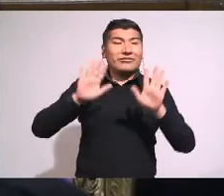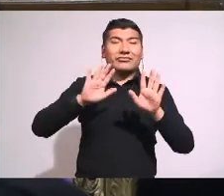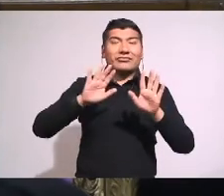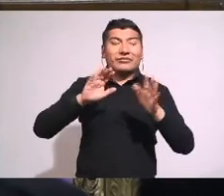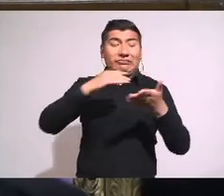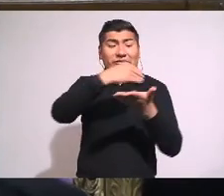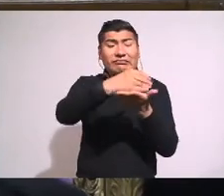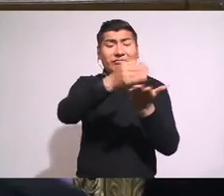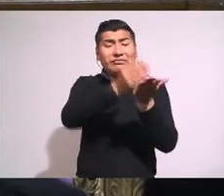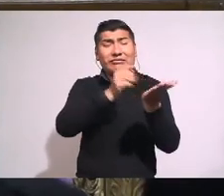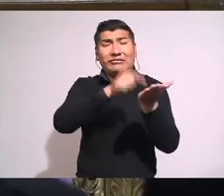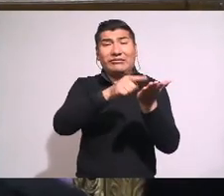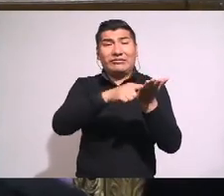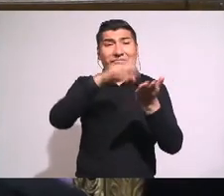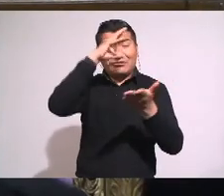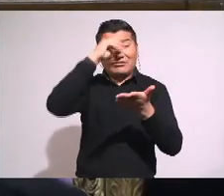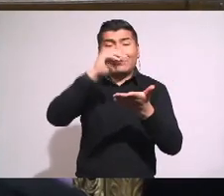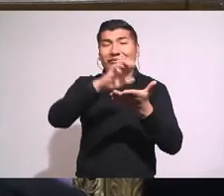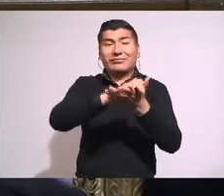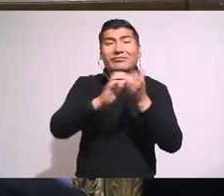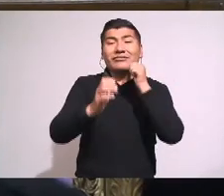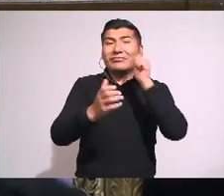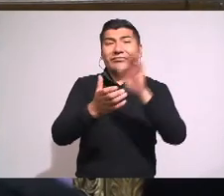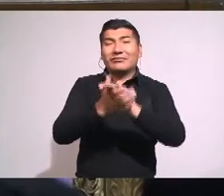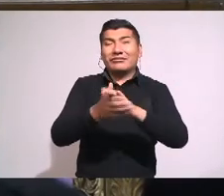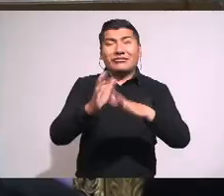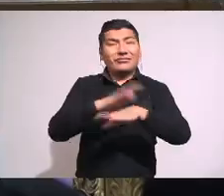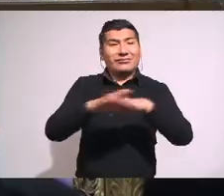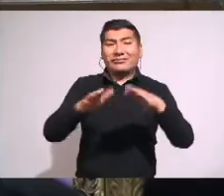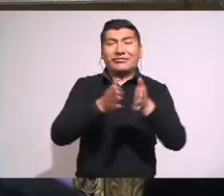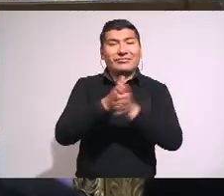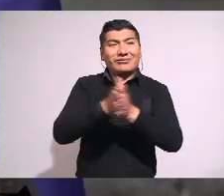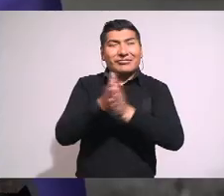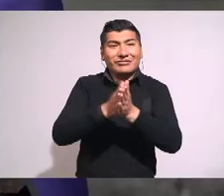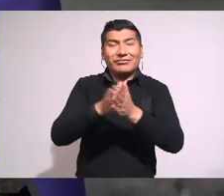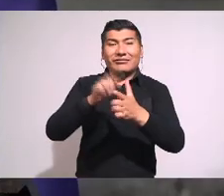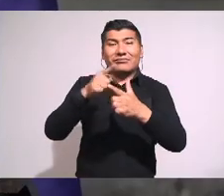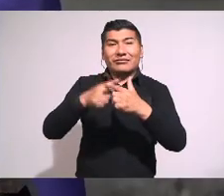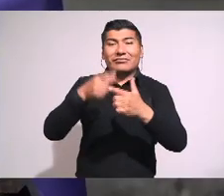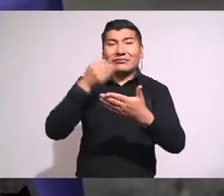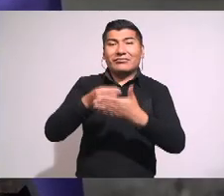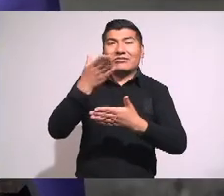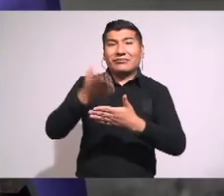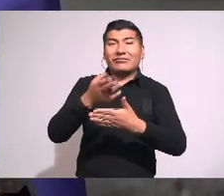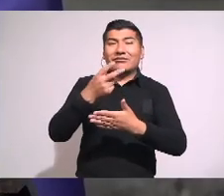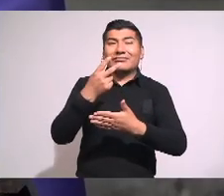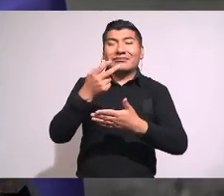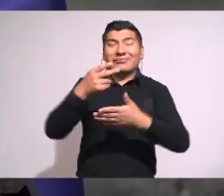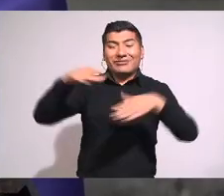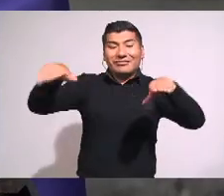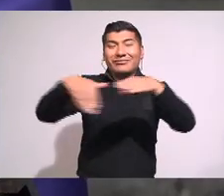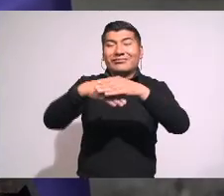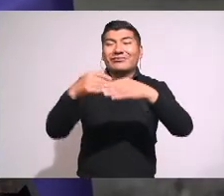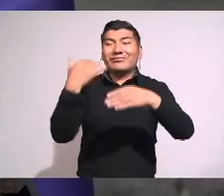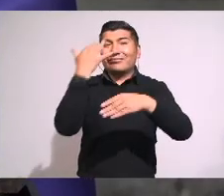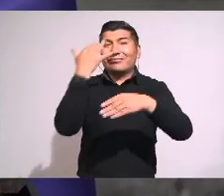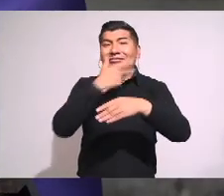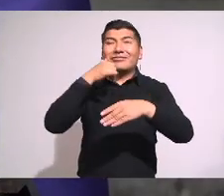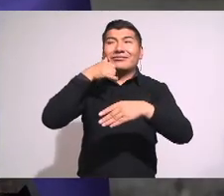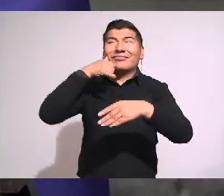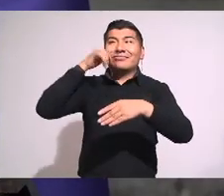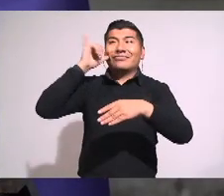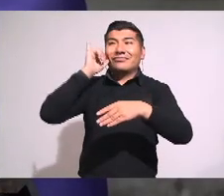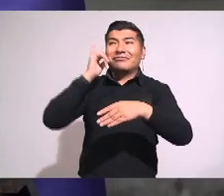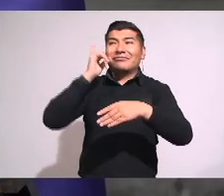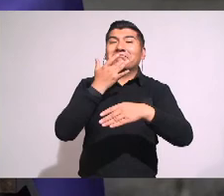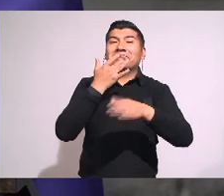una torta sin los novios no ha de ser interesante. Por lo tanto he comprado una pareja linda ayer. Que lo